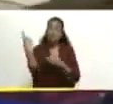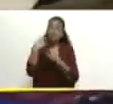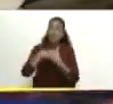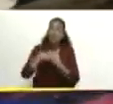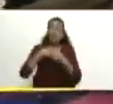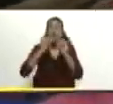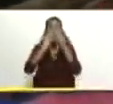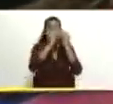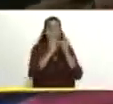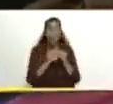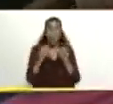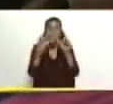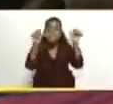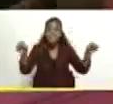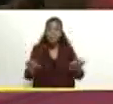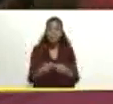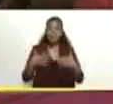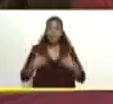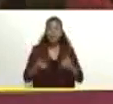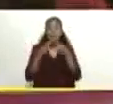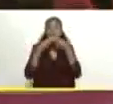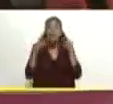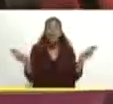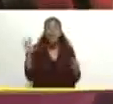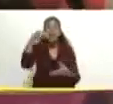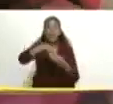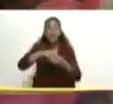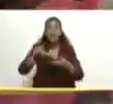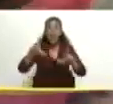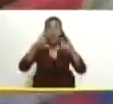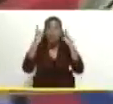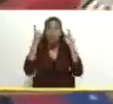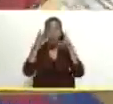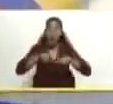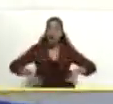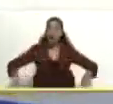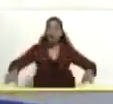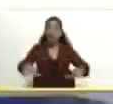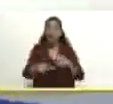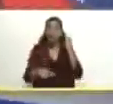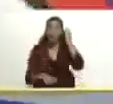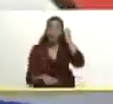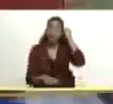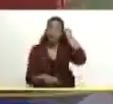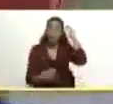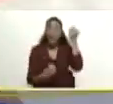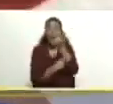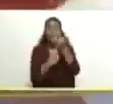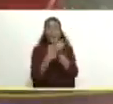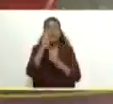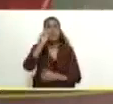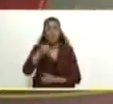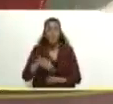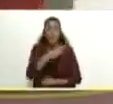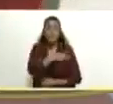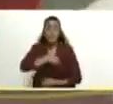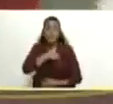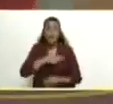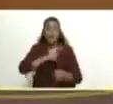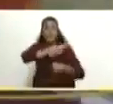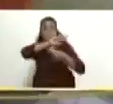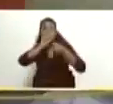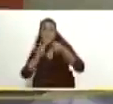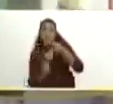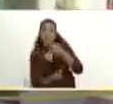la recuperación del sistema de salud público que venimos haciendo en el estado La Guaira con el apoyo de nuestra